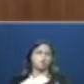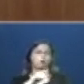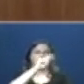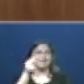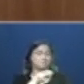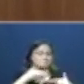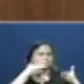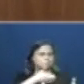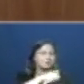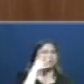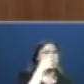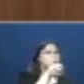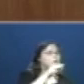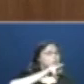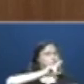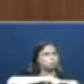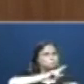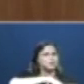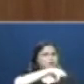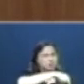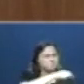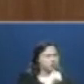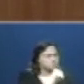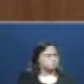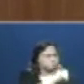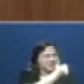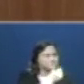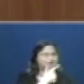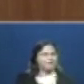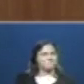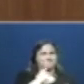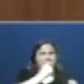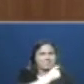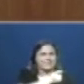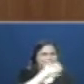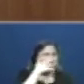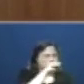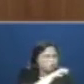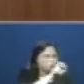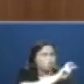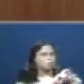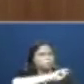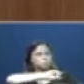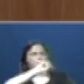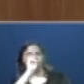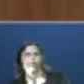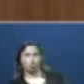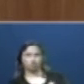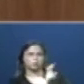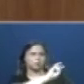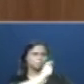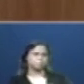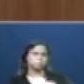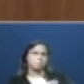mineros con un mayor peso en esta actividad para facilitar en los mismos alternativas a los empleados de